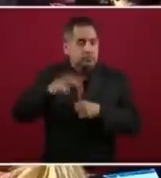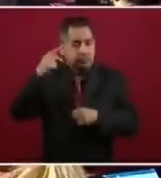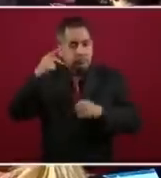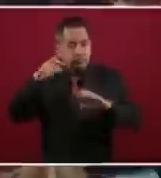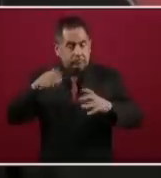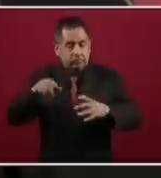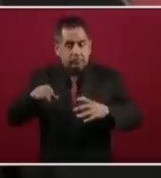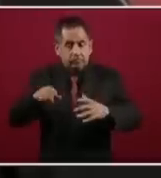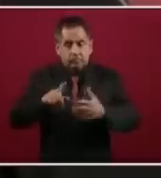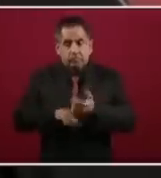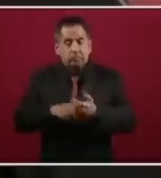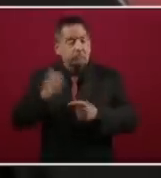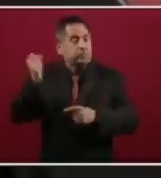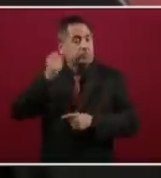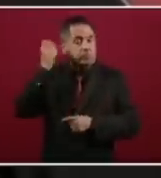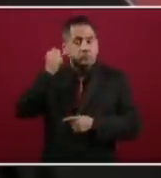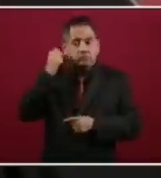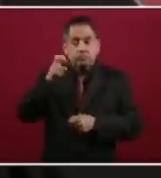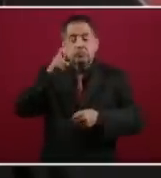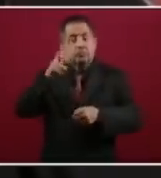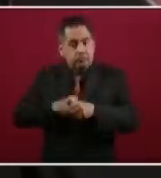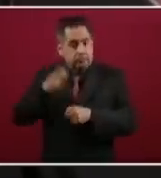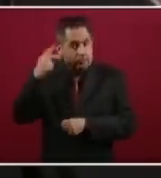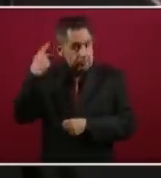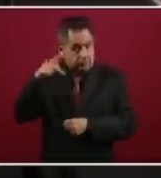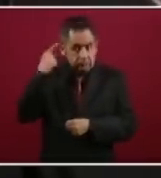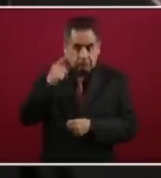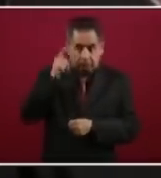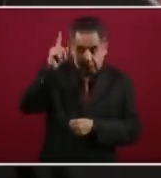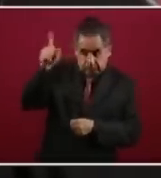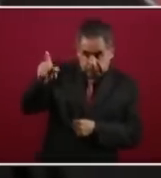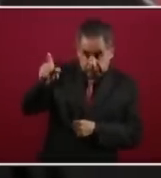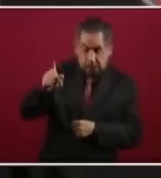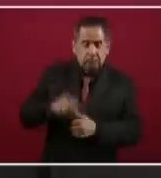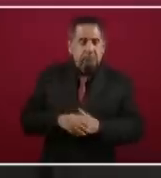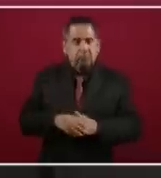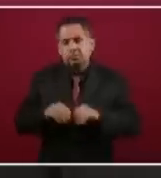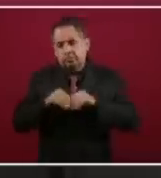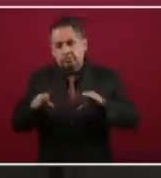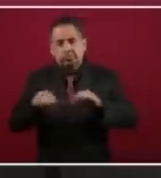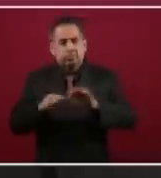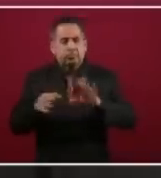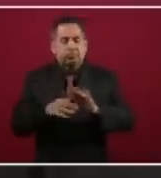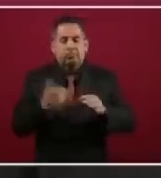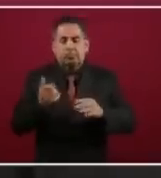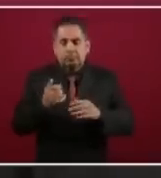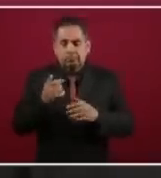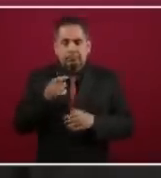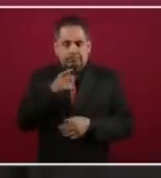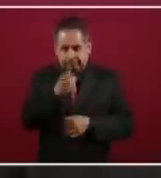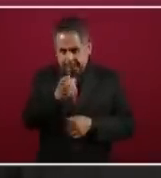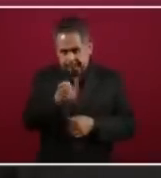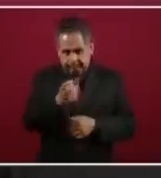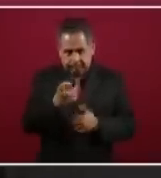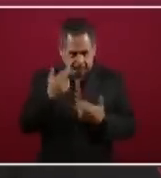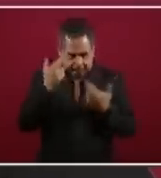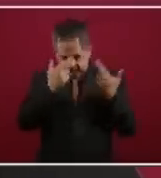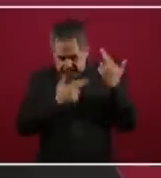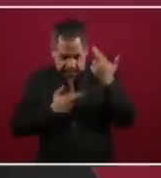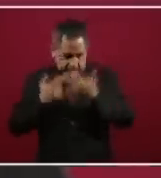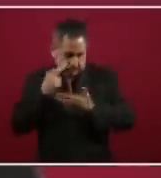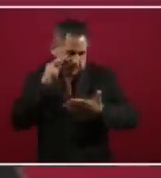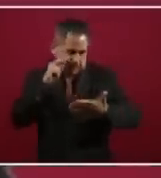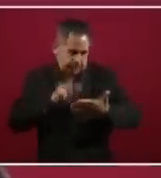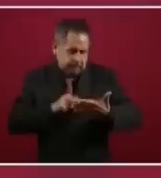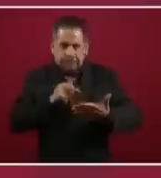la conferencia va a ser en Puebla y vamos a revisar